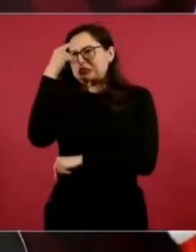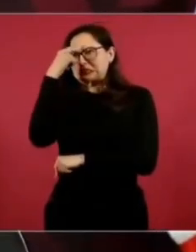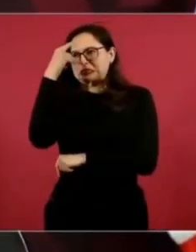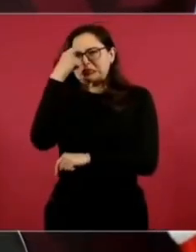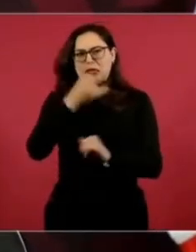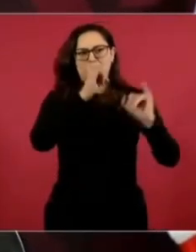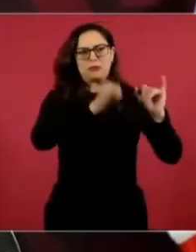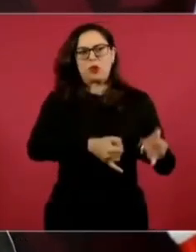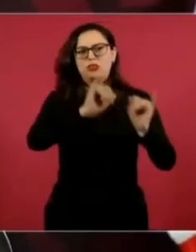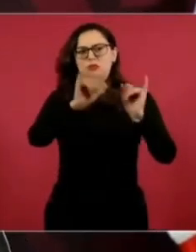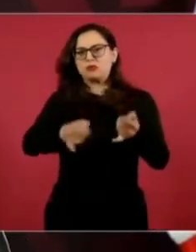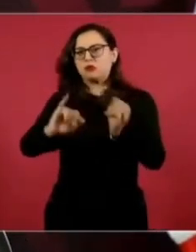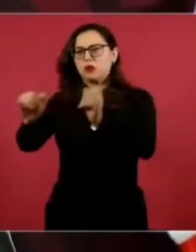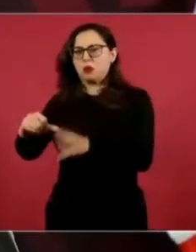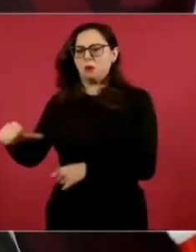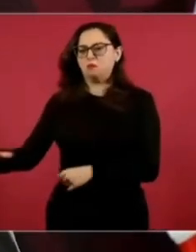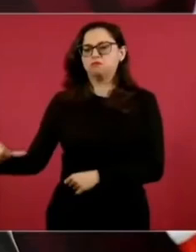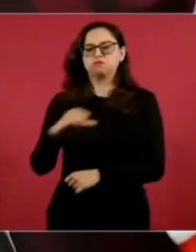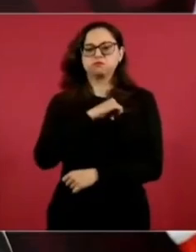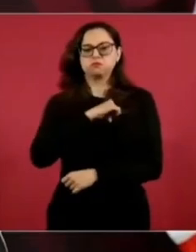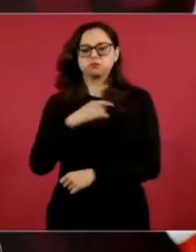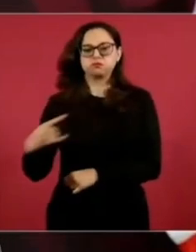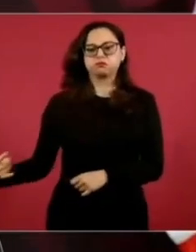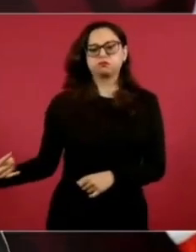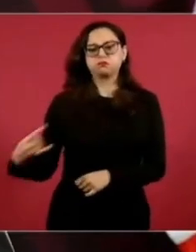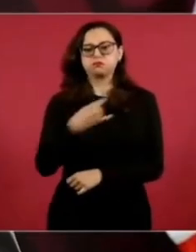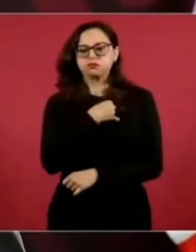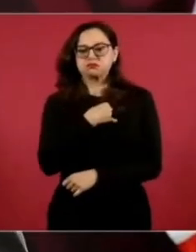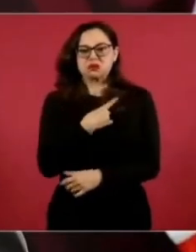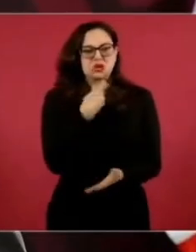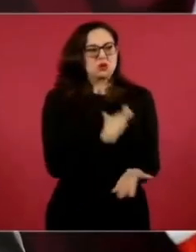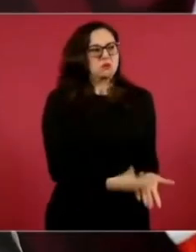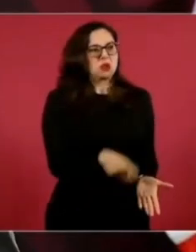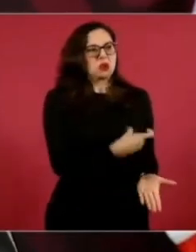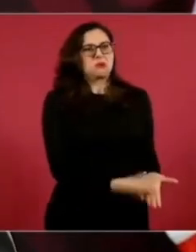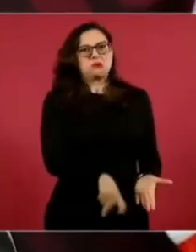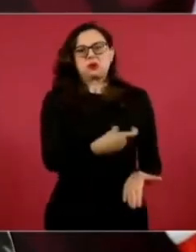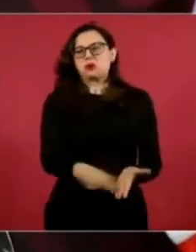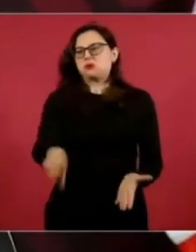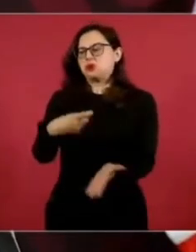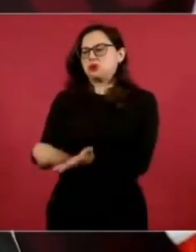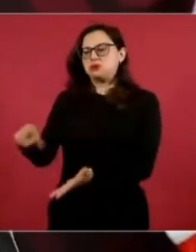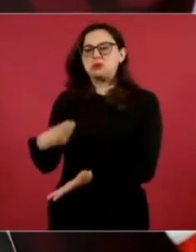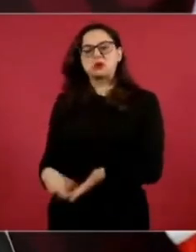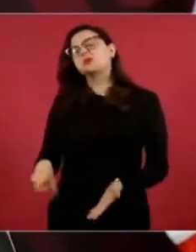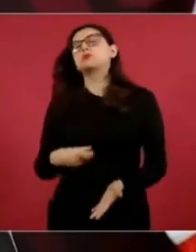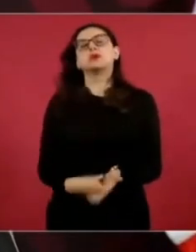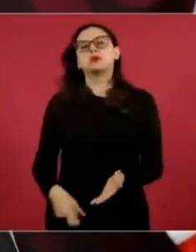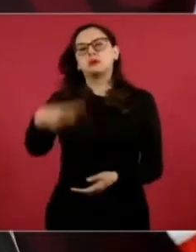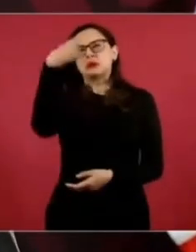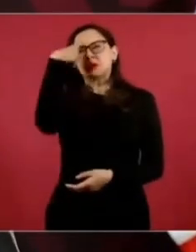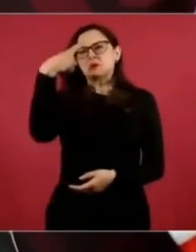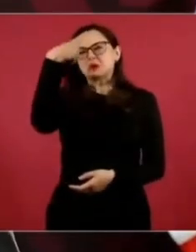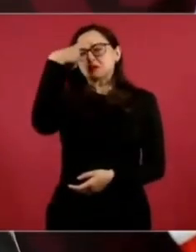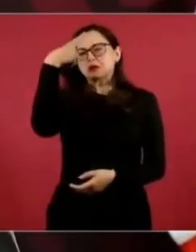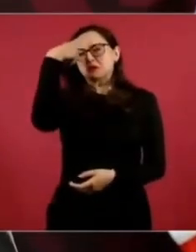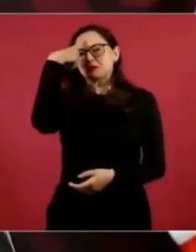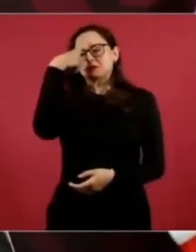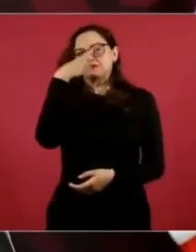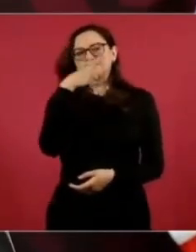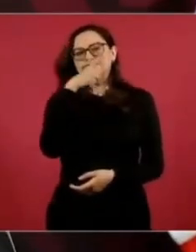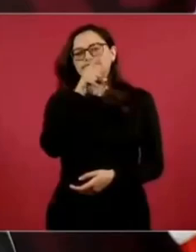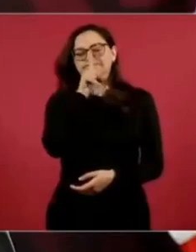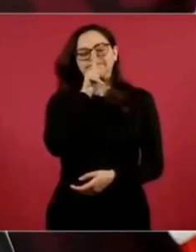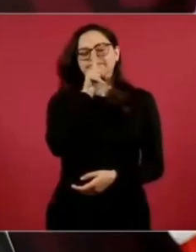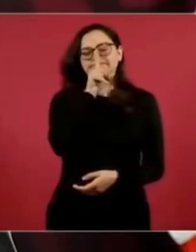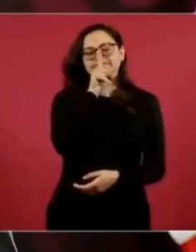individualismo por el egoísmo por el consumismo todo esto que se ha ido desarrollando en